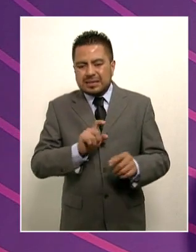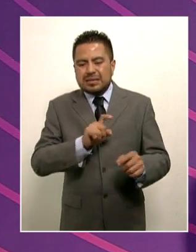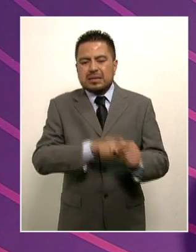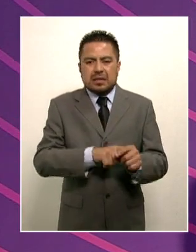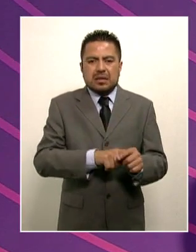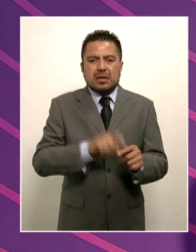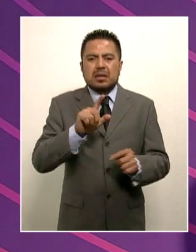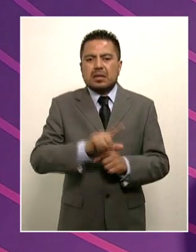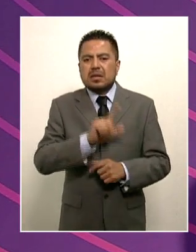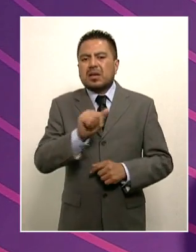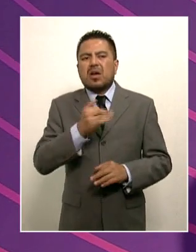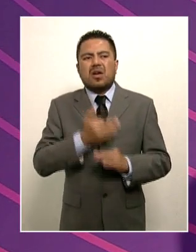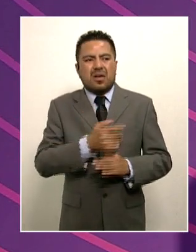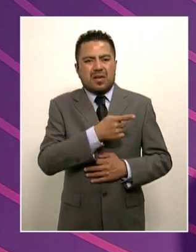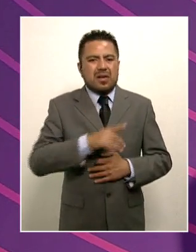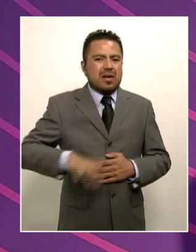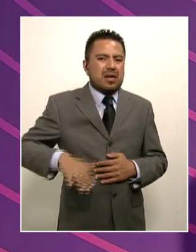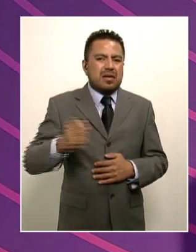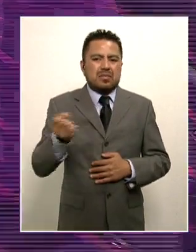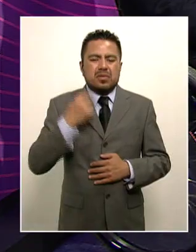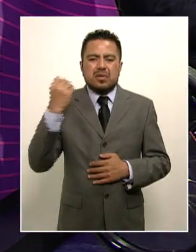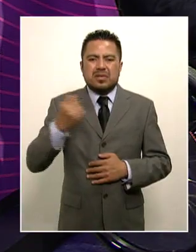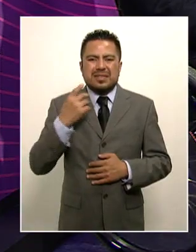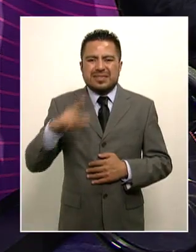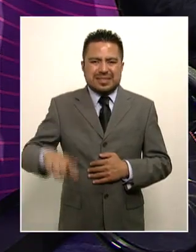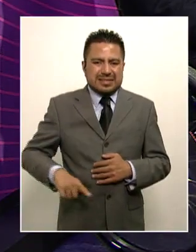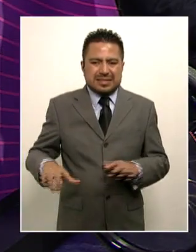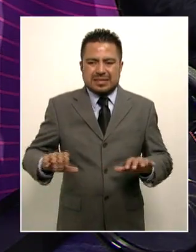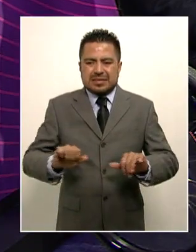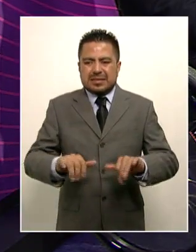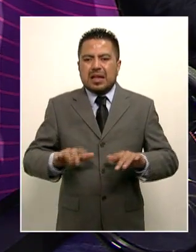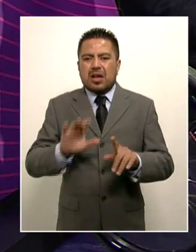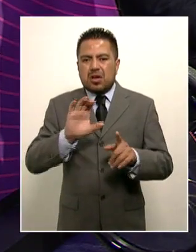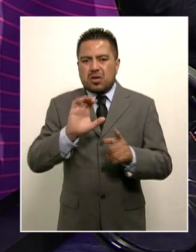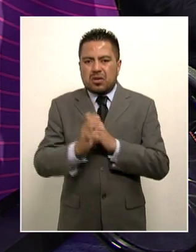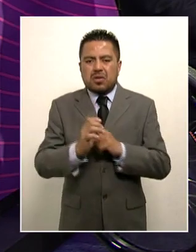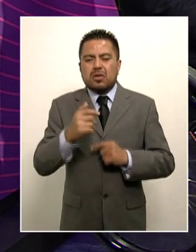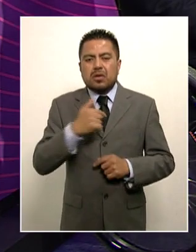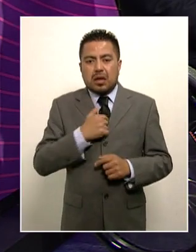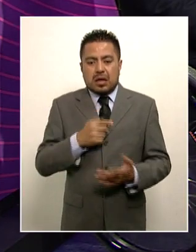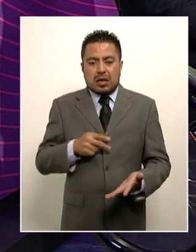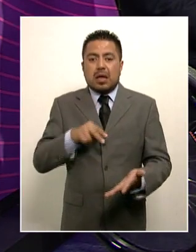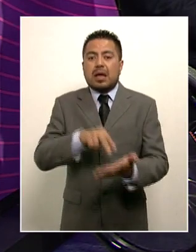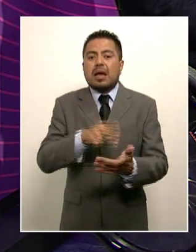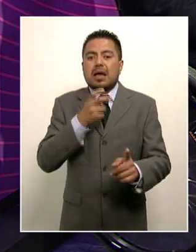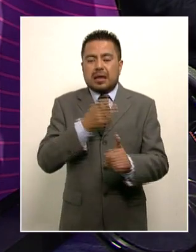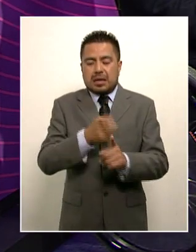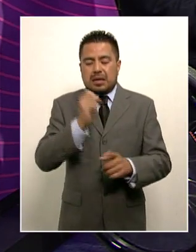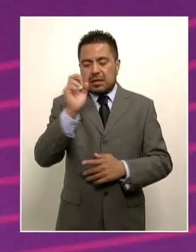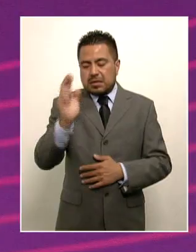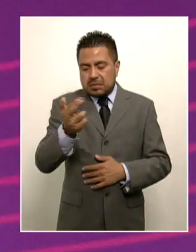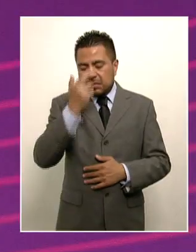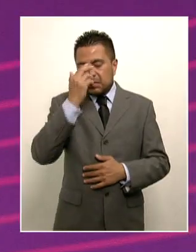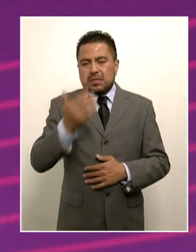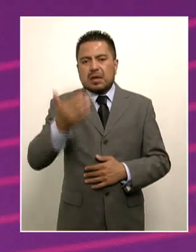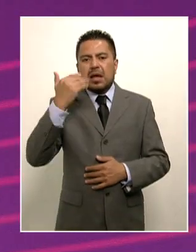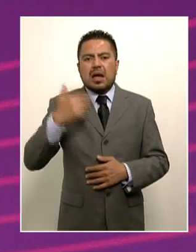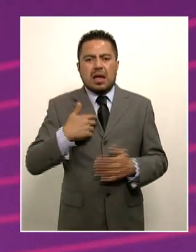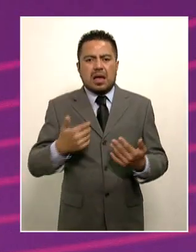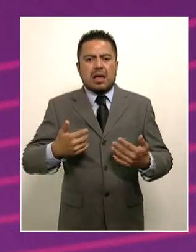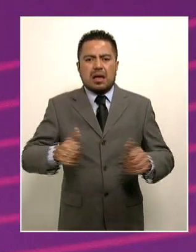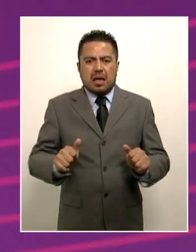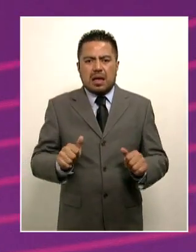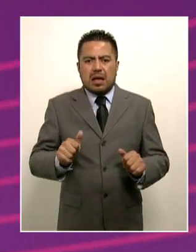ahorita que mencionabas lo de la audiencia pública de la comisión, yo estuve en esa audiencia. Ya era yo